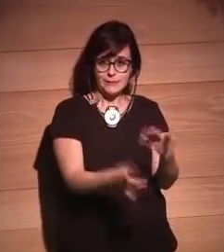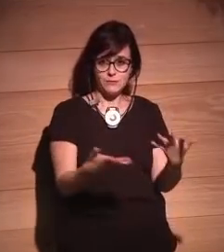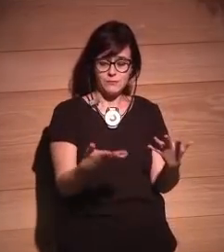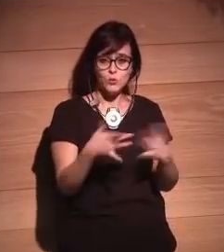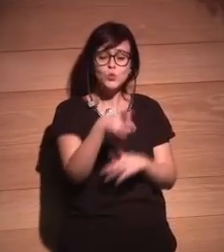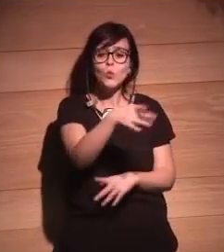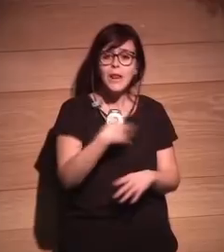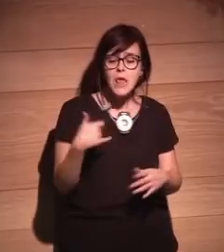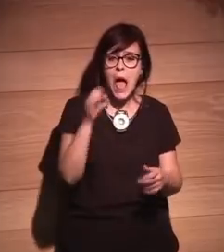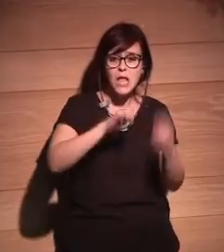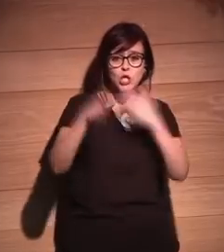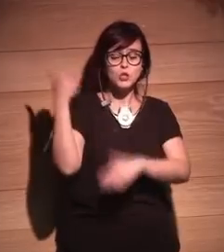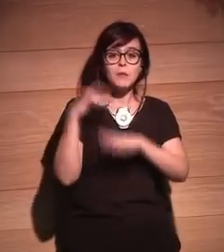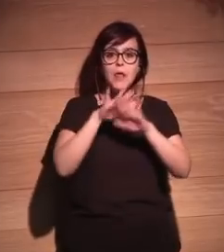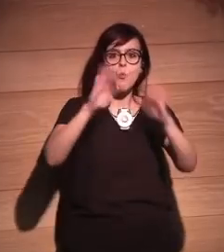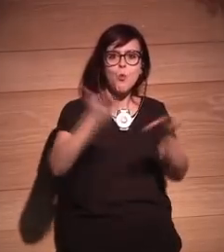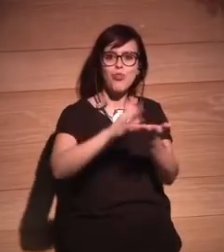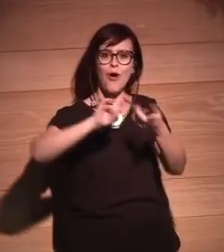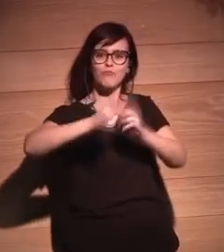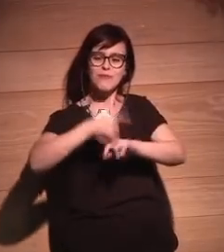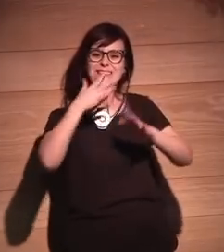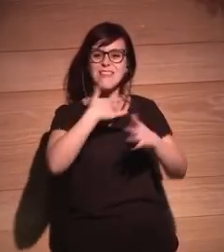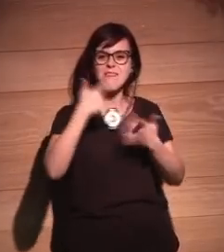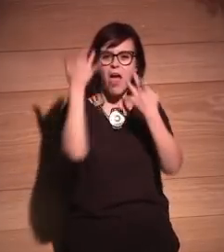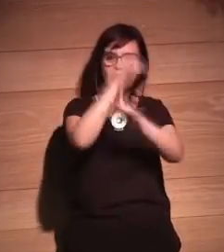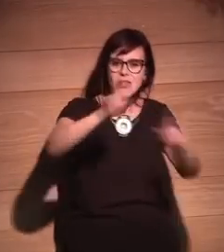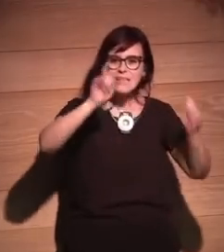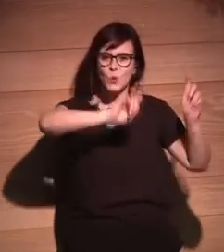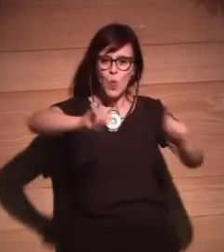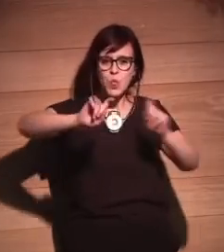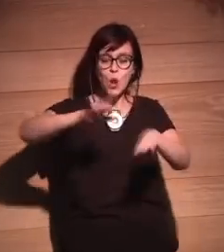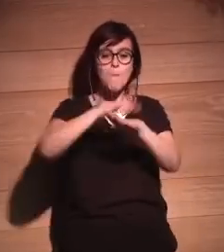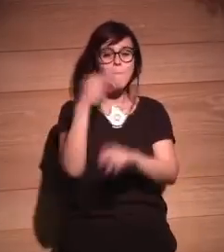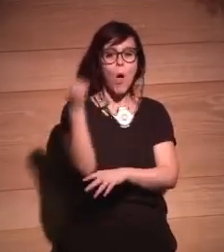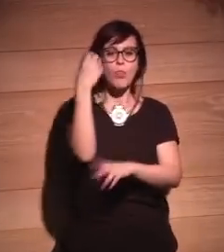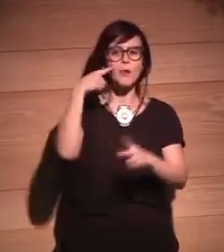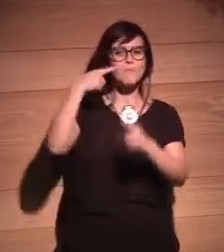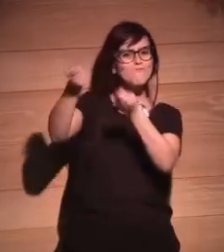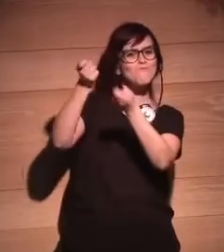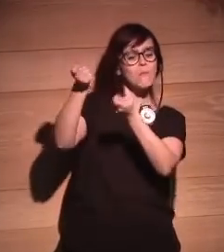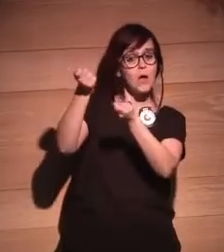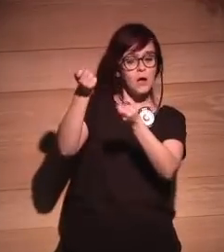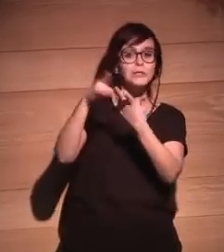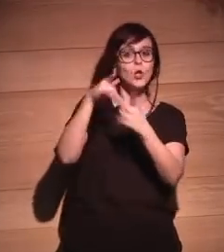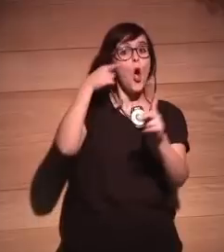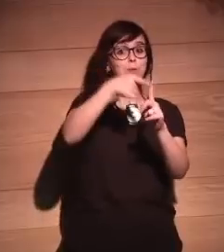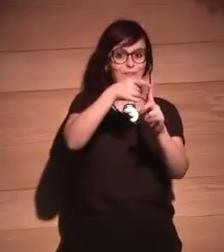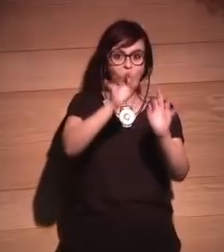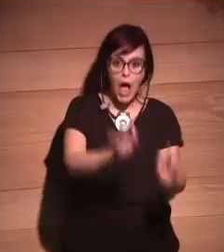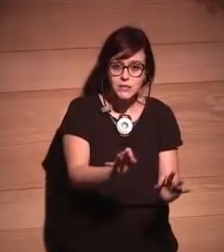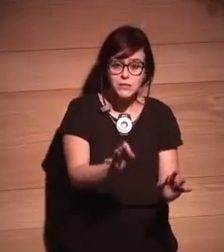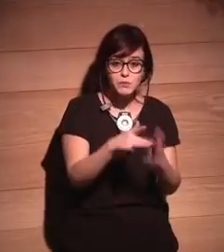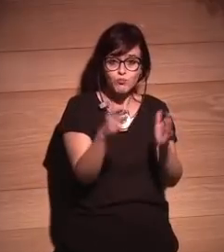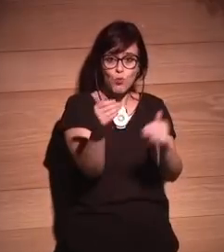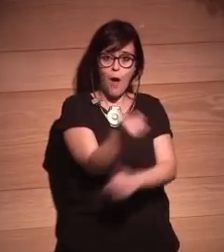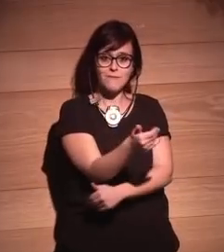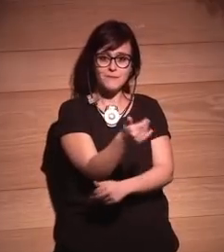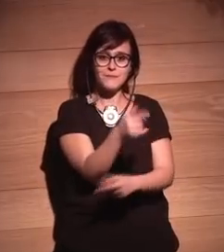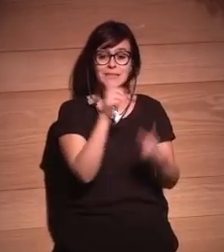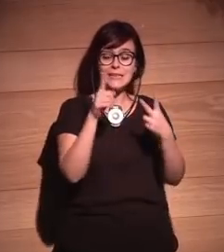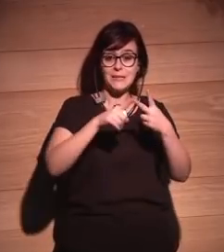¿no? Tú hace años queríais cambiar el mundo, queríais educarnos, queríais vigilar al poder. No sé, esos son propósitos, no están. Por otro lado,